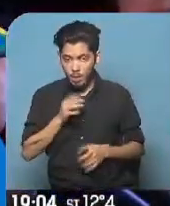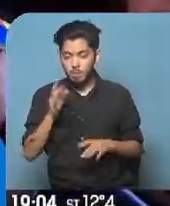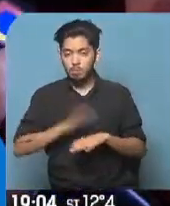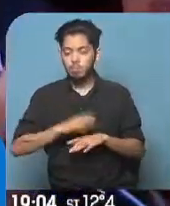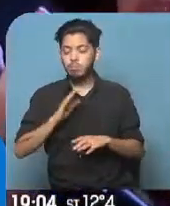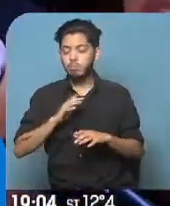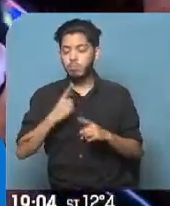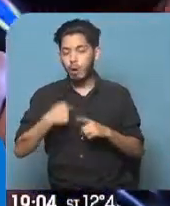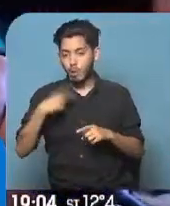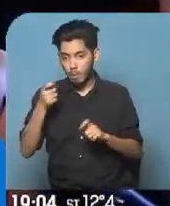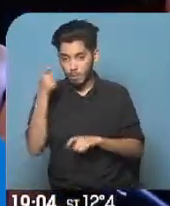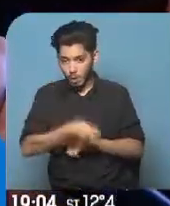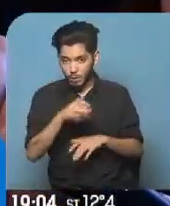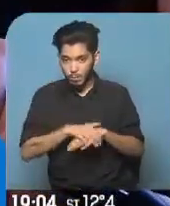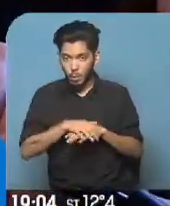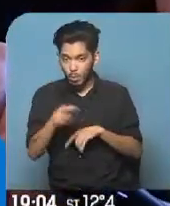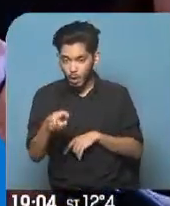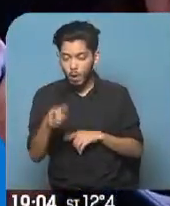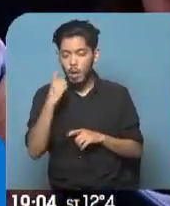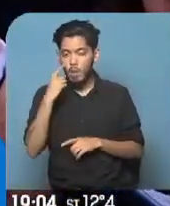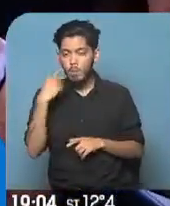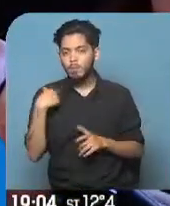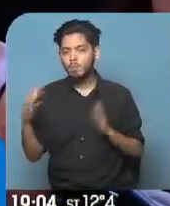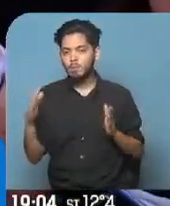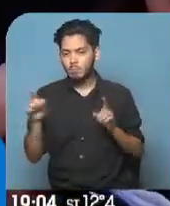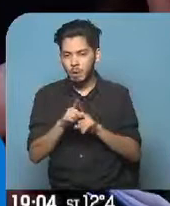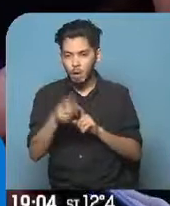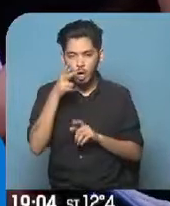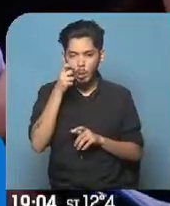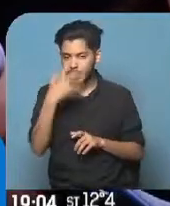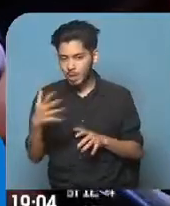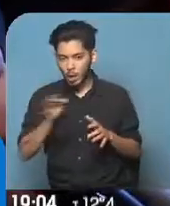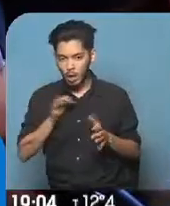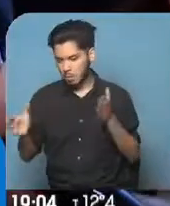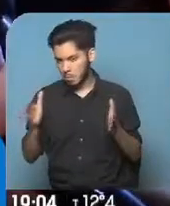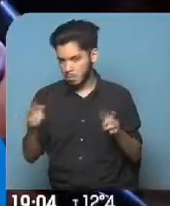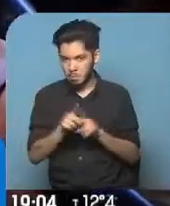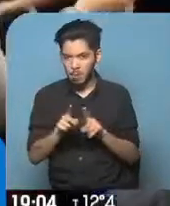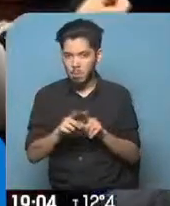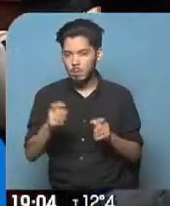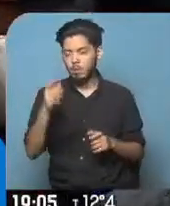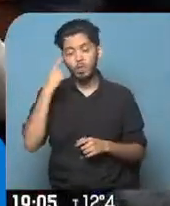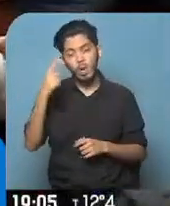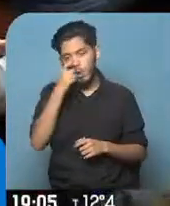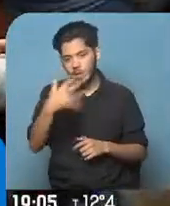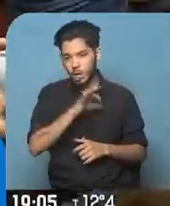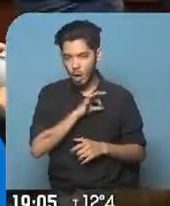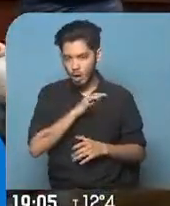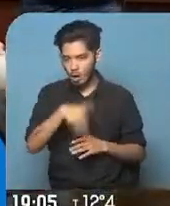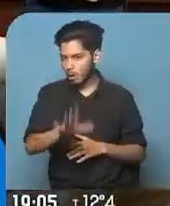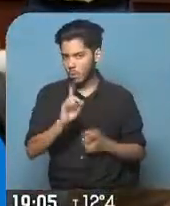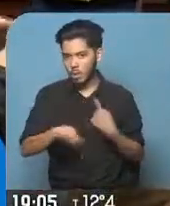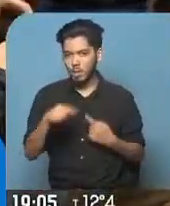nosotros planteamos si la fiscal ha planteado la verdad muy bien yo creo que le van a dar 25 años esto fue